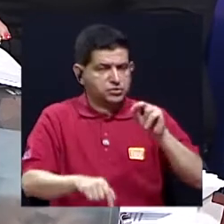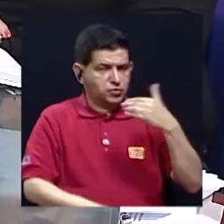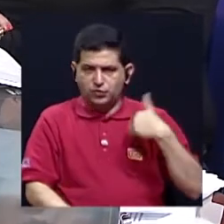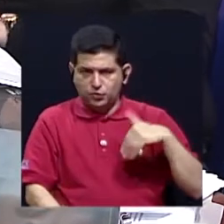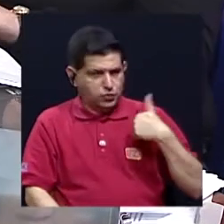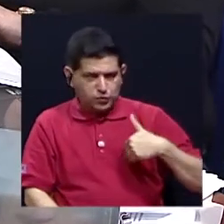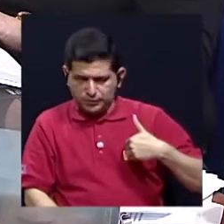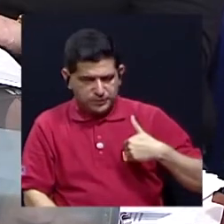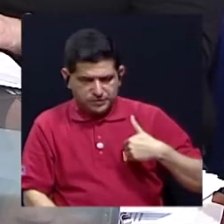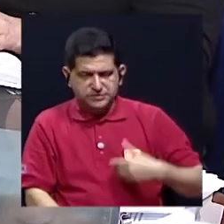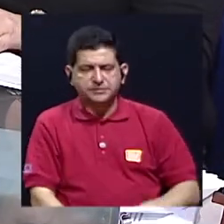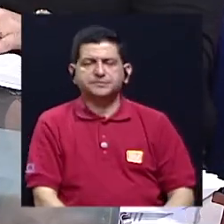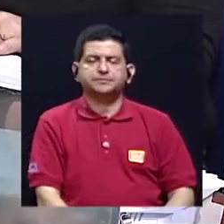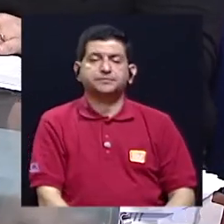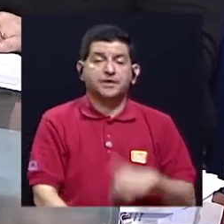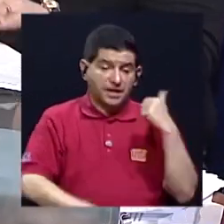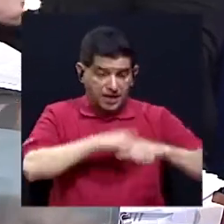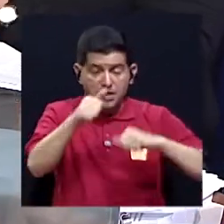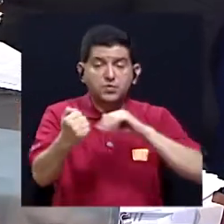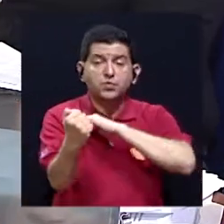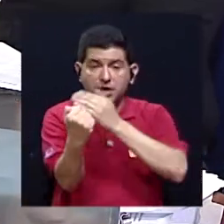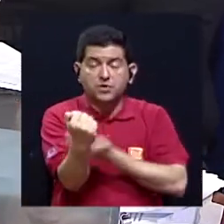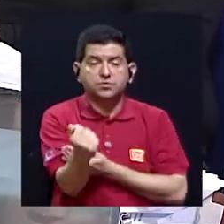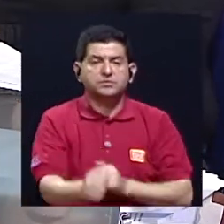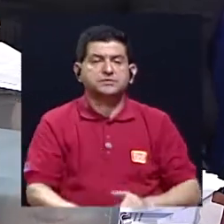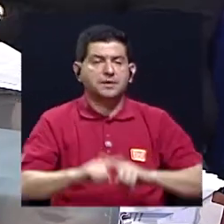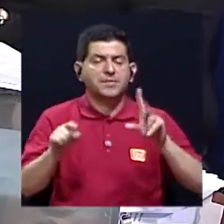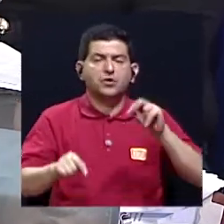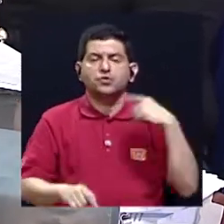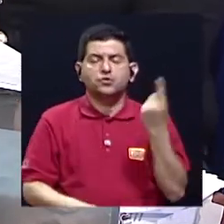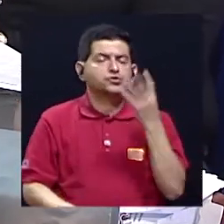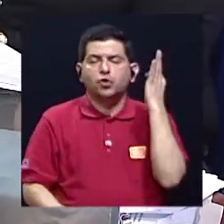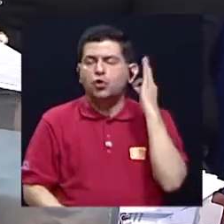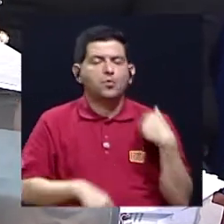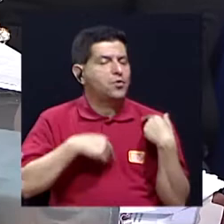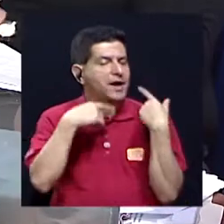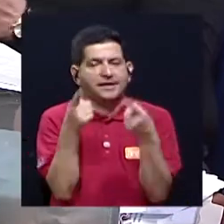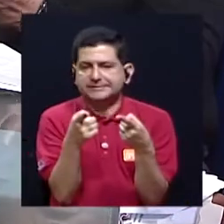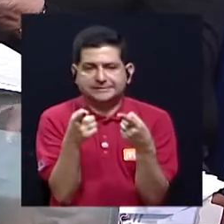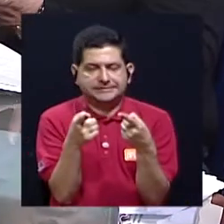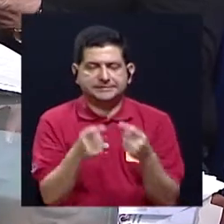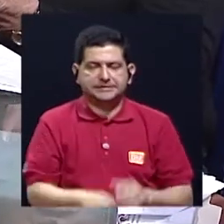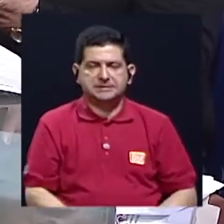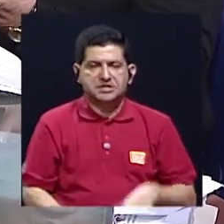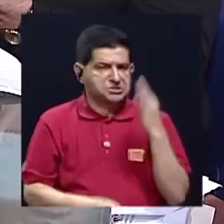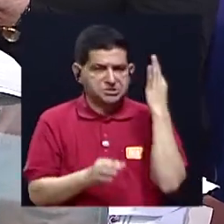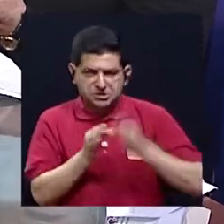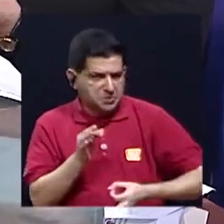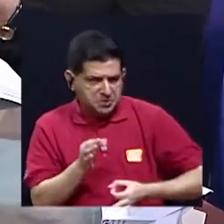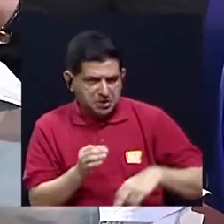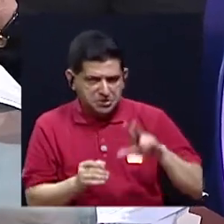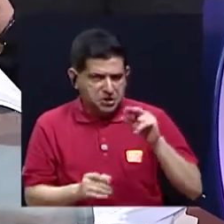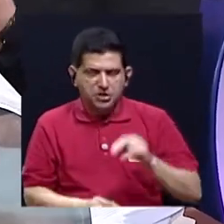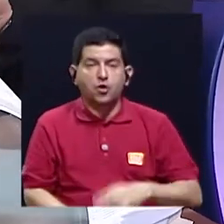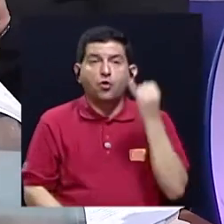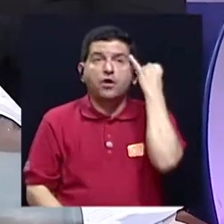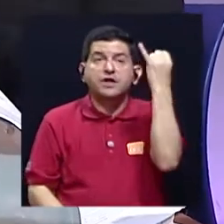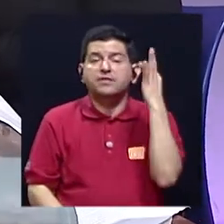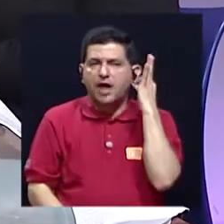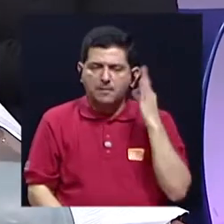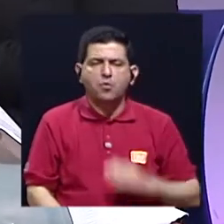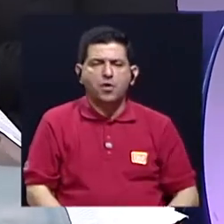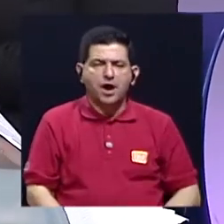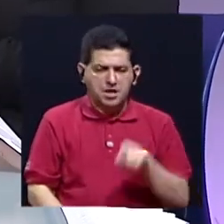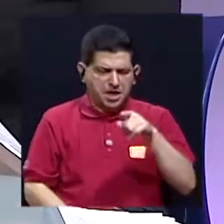¿verdad? Sí. También, pero no, el hecho es, no es que lleguen mujeres por llegar tampoco, eso, ¿verdad? Hay mujeres que, la idea es que la mujer